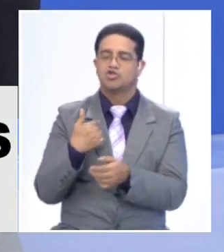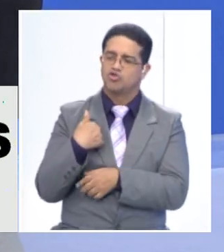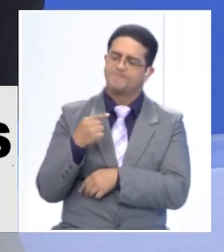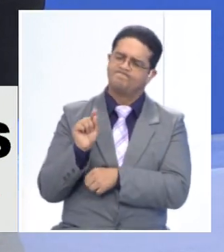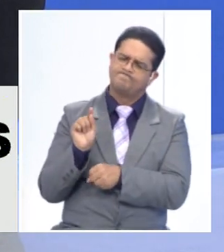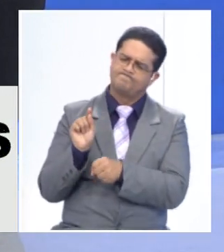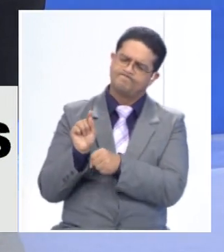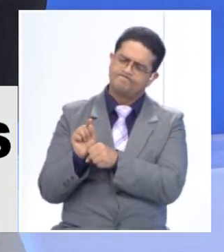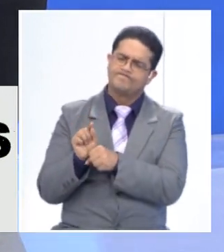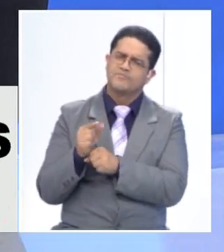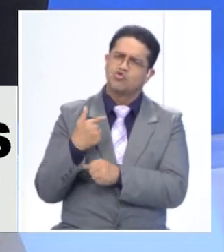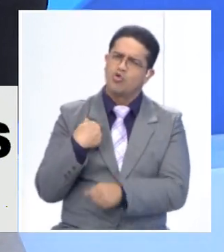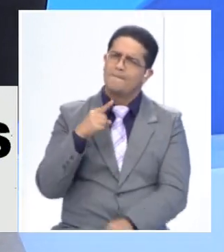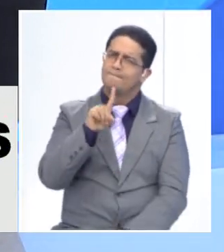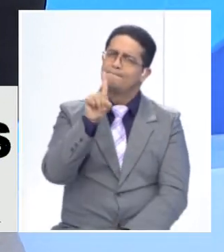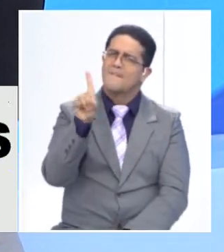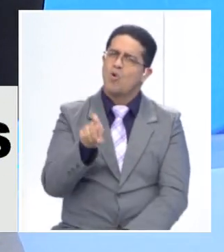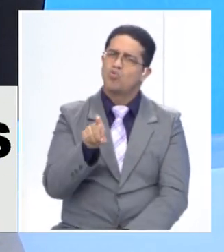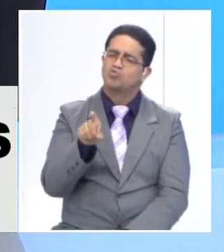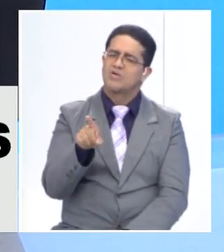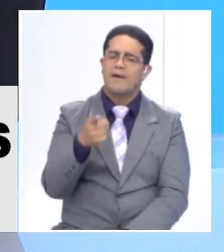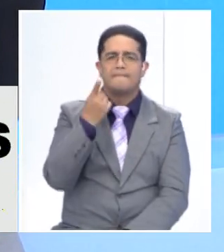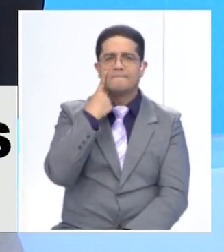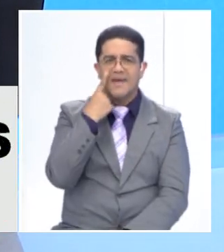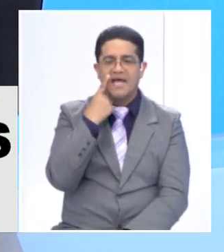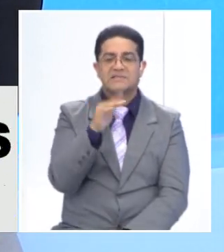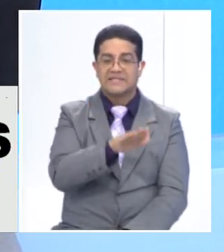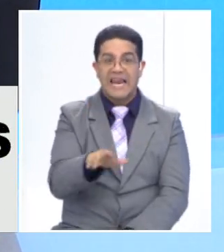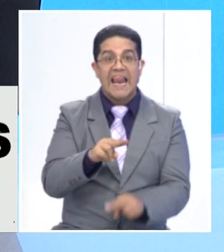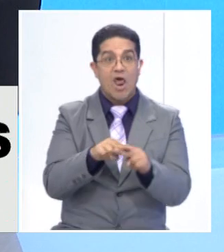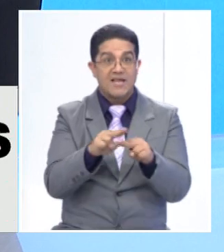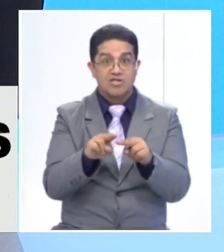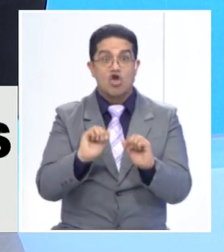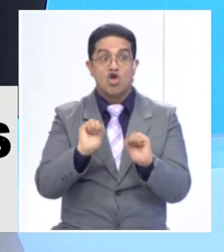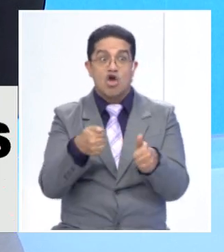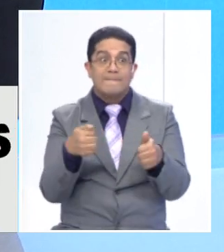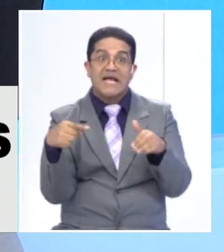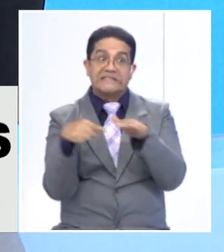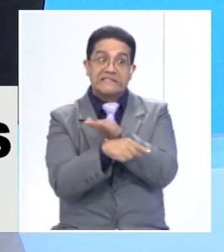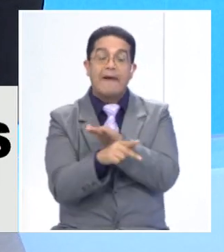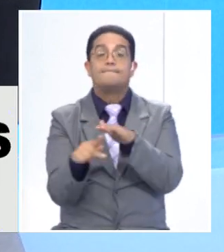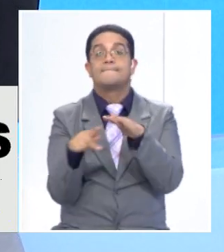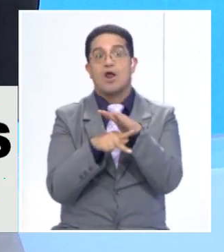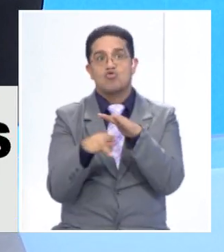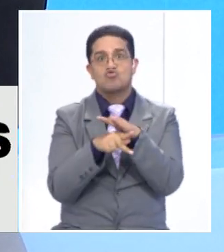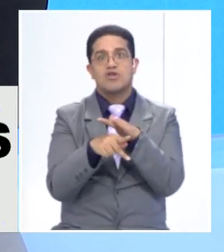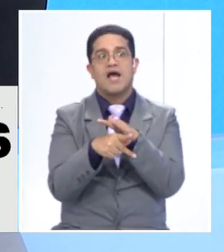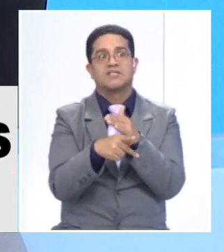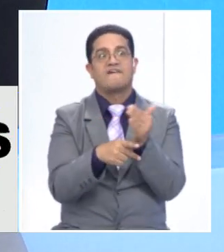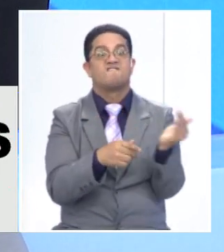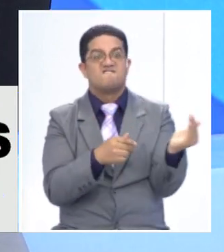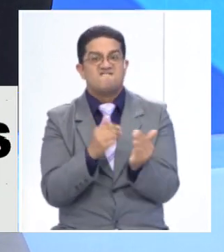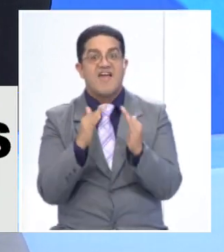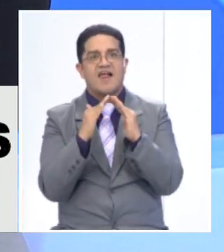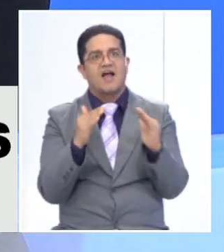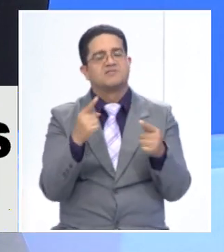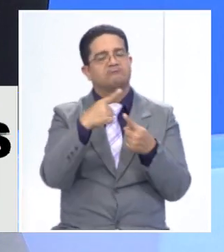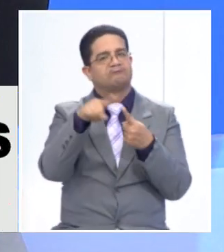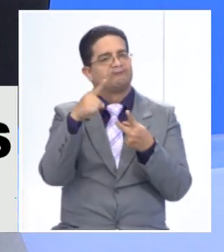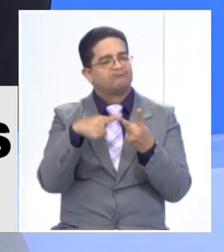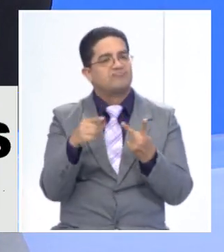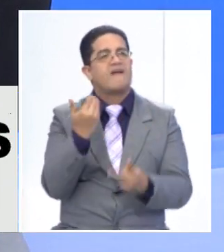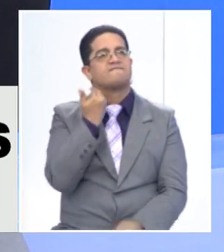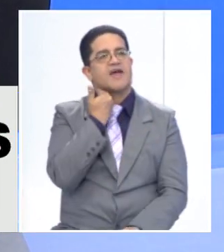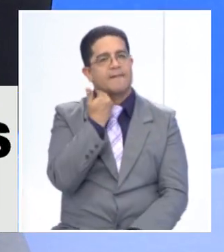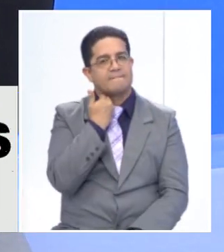sobre eso. Yo le decía a la doctora que se ve con mucha frecuencia que el niño cuando empieza la guardería empieza a llegar enfermo a casa, con diferentes virus,